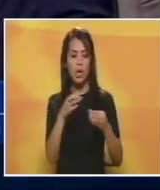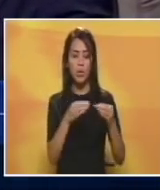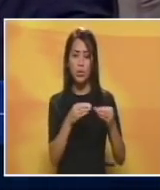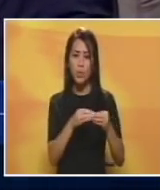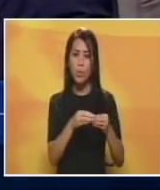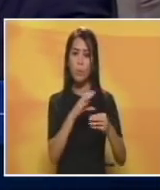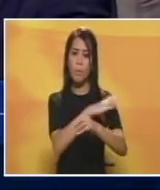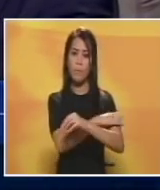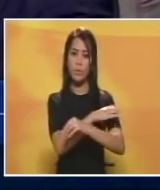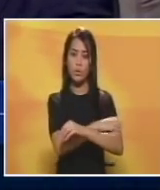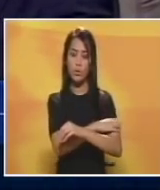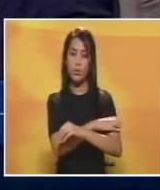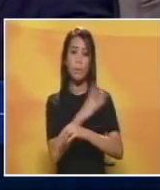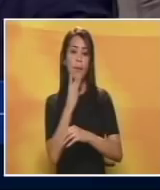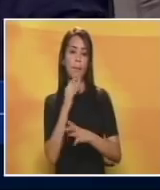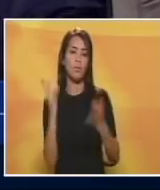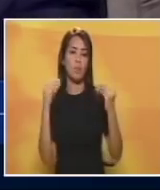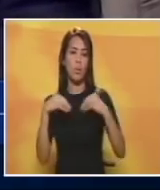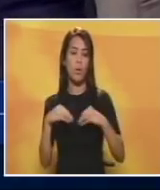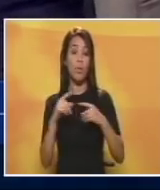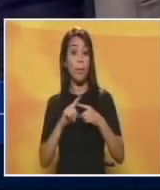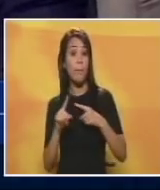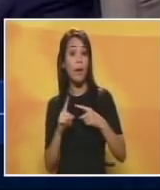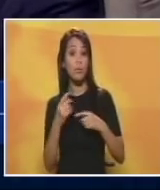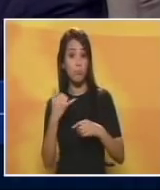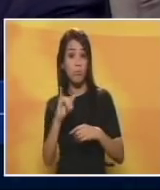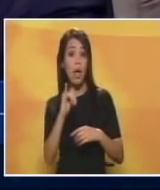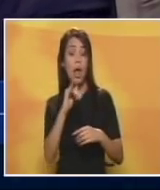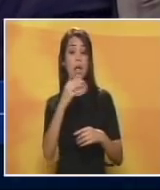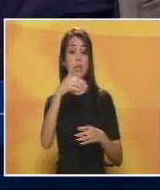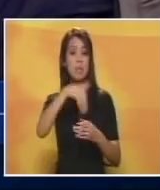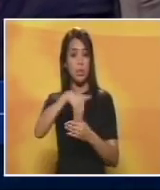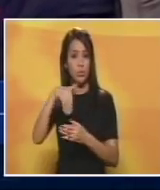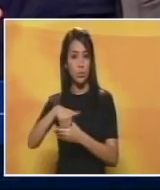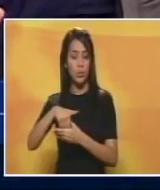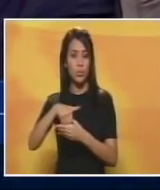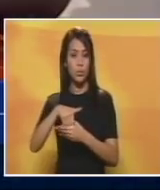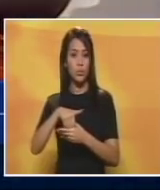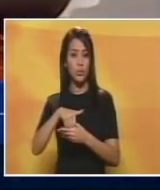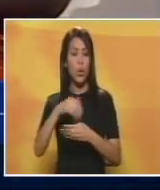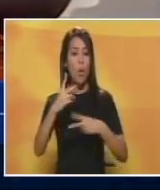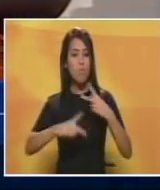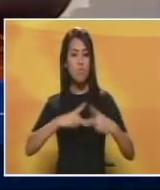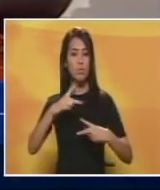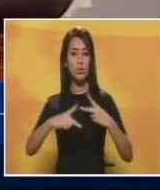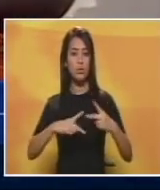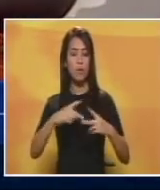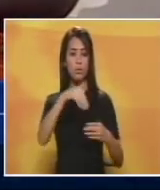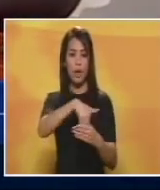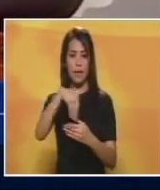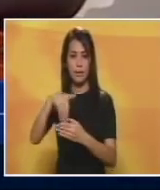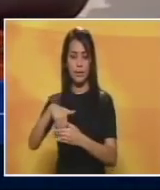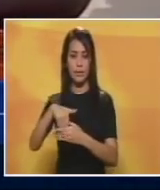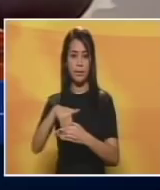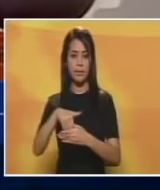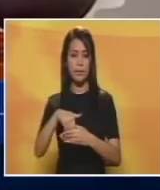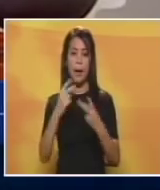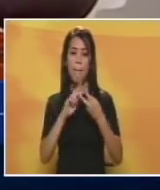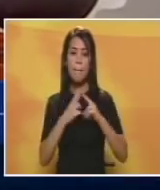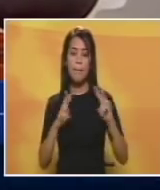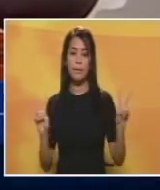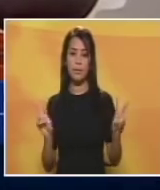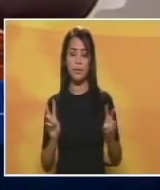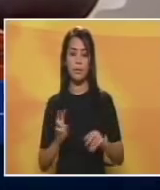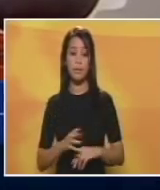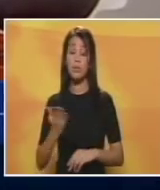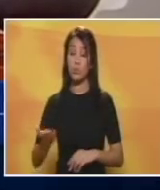oposición no están de acuerdo, pero va a haber elecciones, va a haber un proceso electoral en paz,